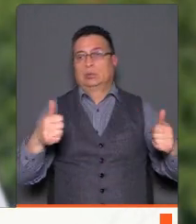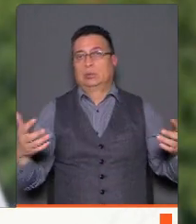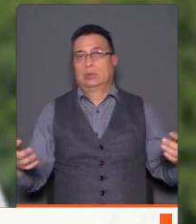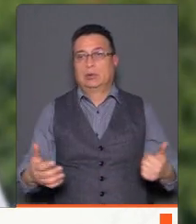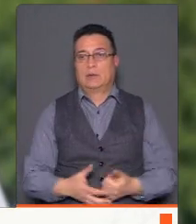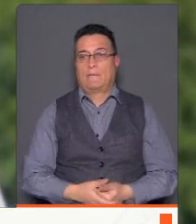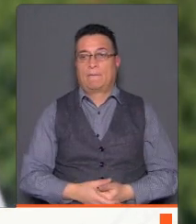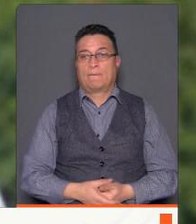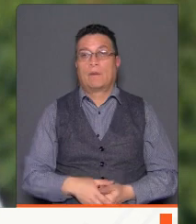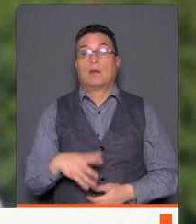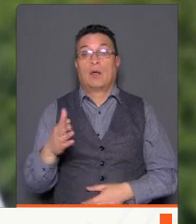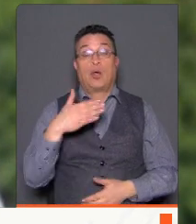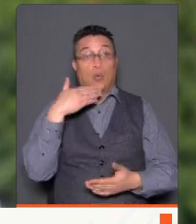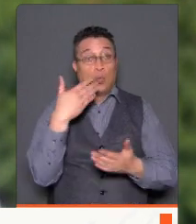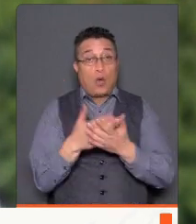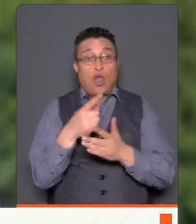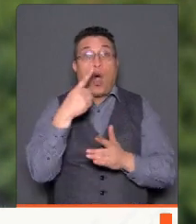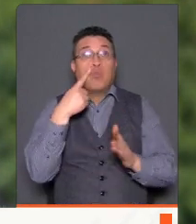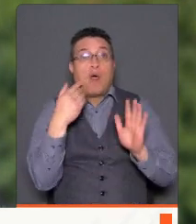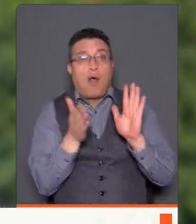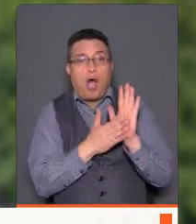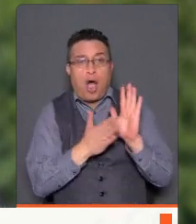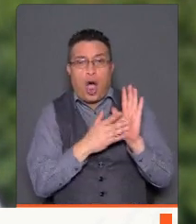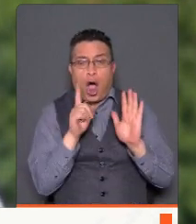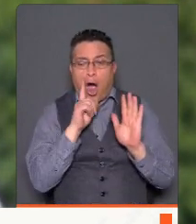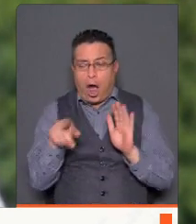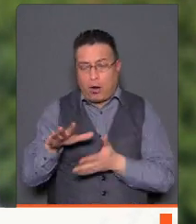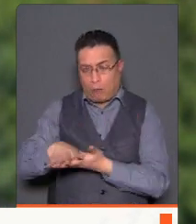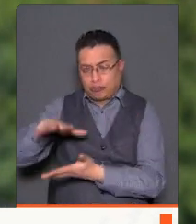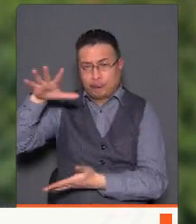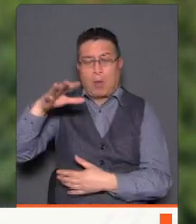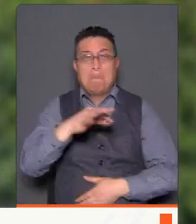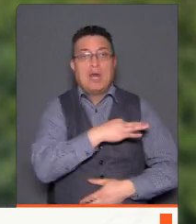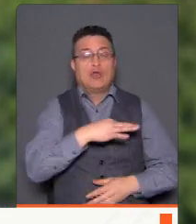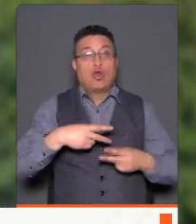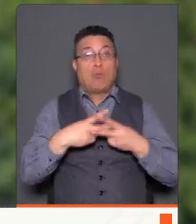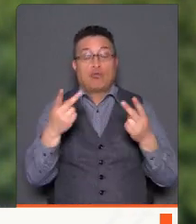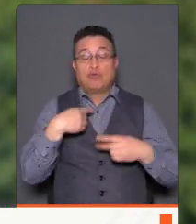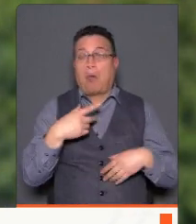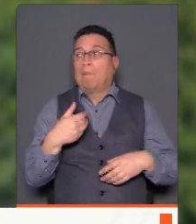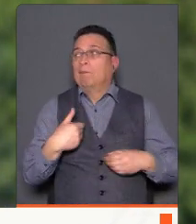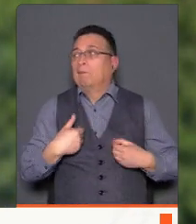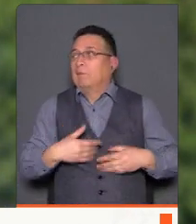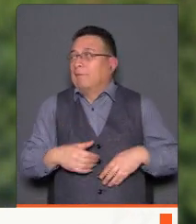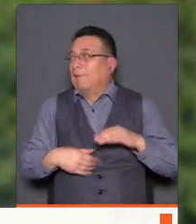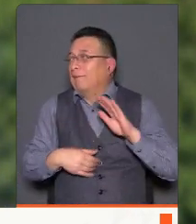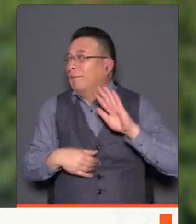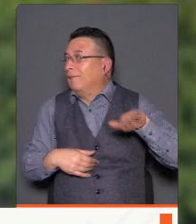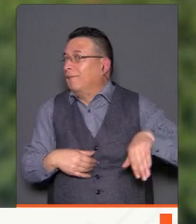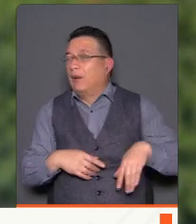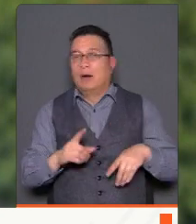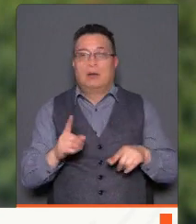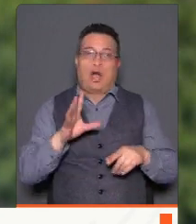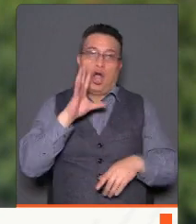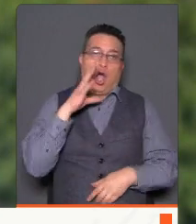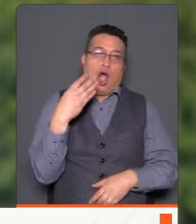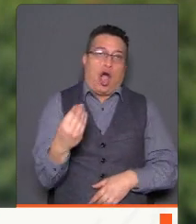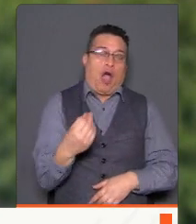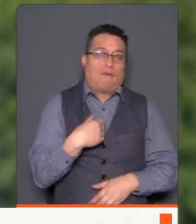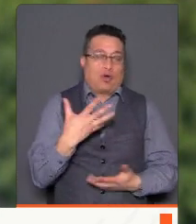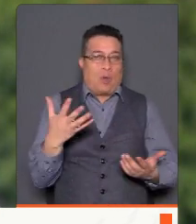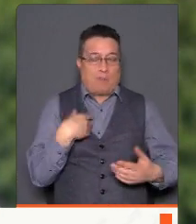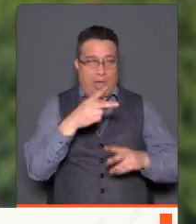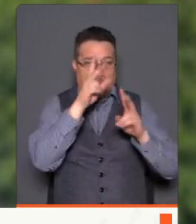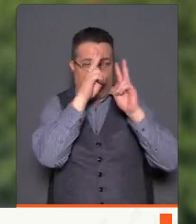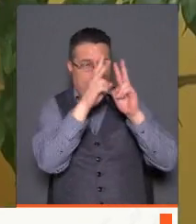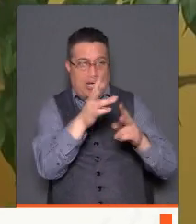Si cuando tenemos toda la evidencia, el Ministerio Público decide cerrar los ojos, evidentemente nunca vamos a recuperar el respeto